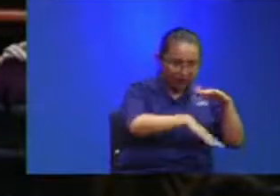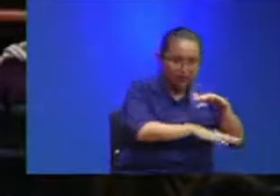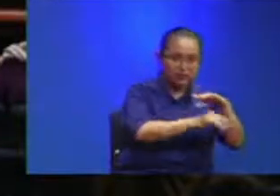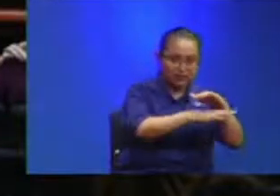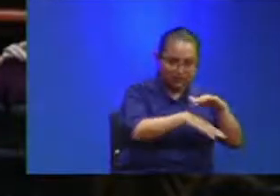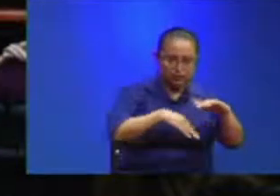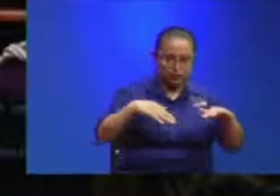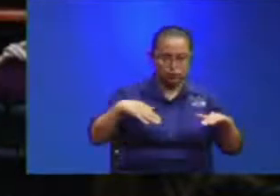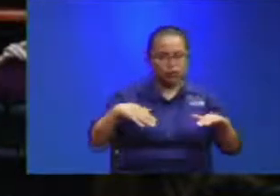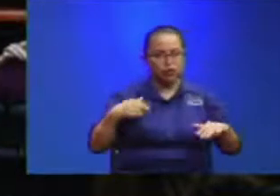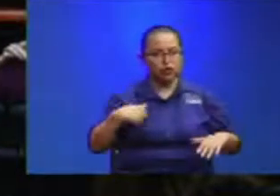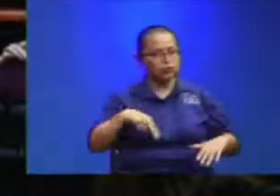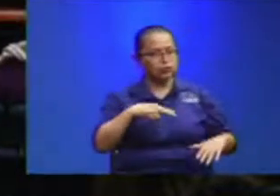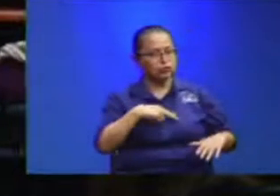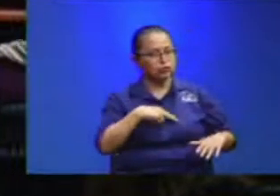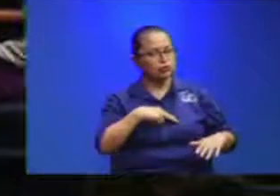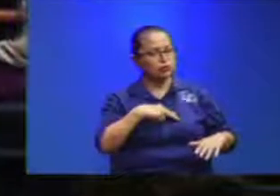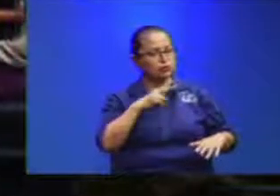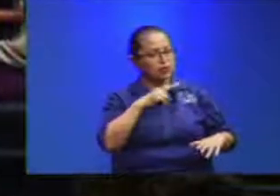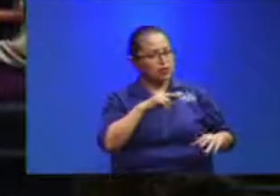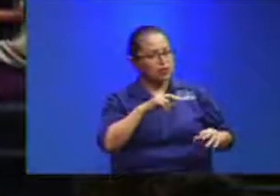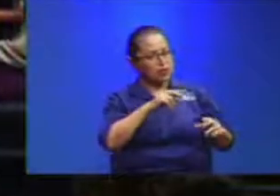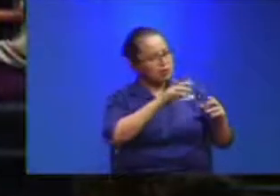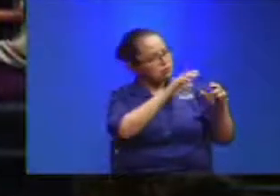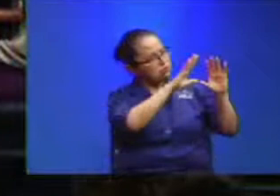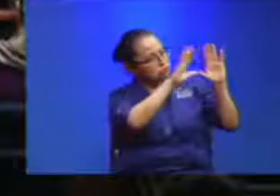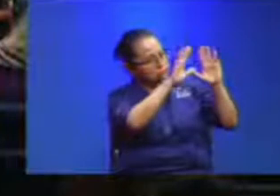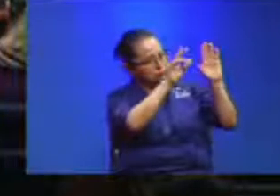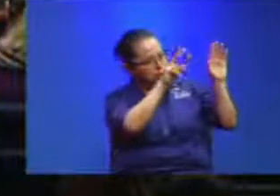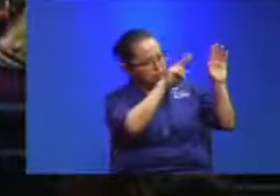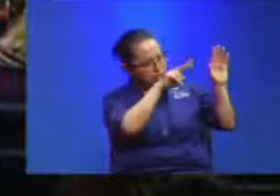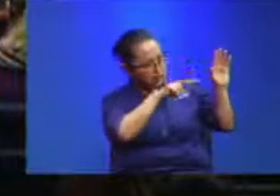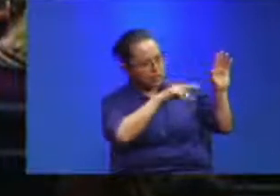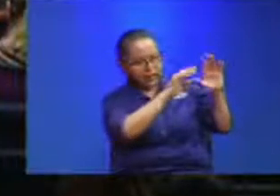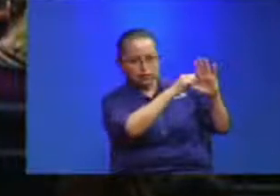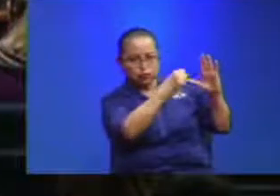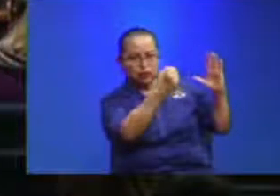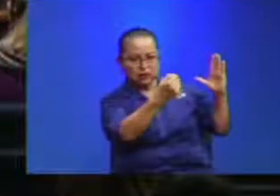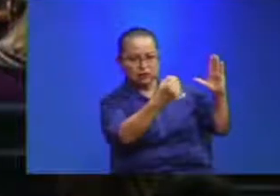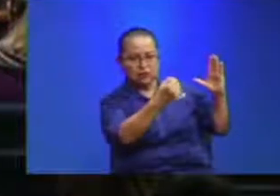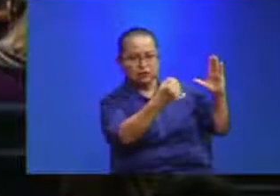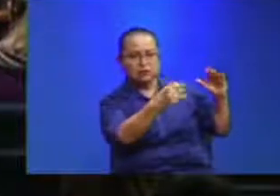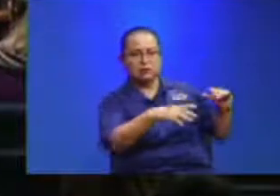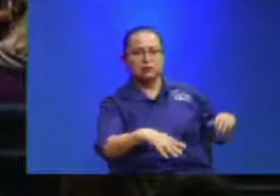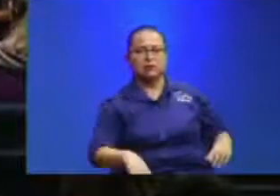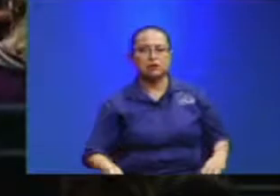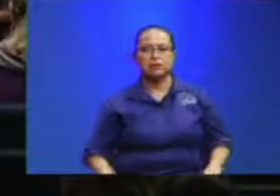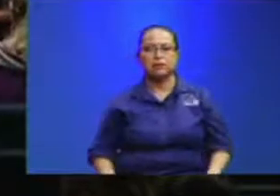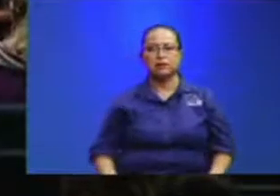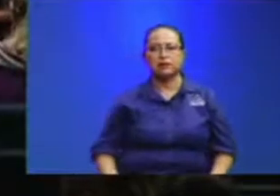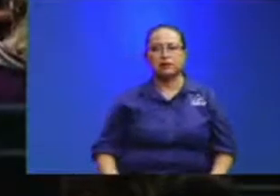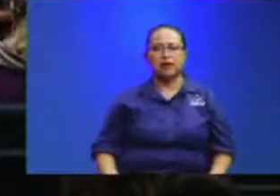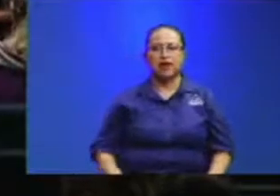mire que si el sol les pega mucho a la puerta de la calle yo le aseguro que está